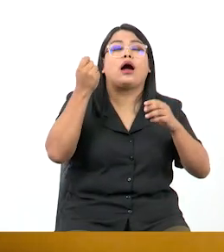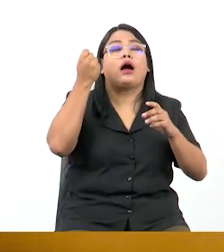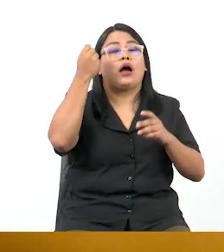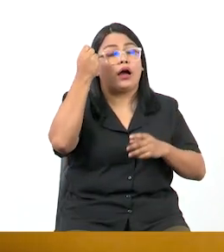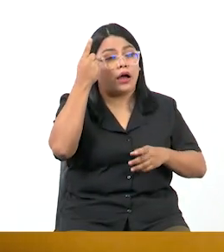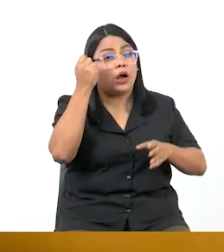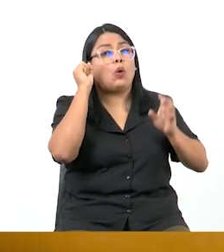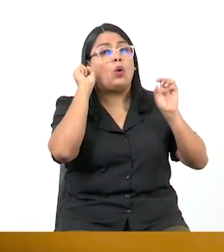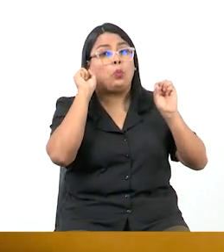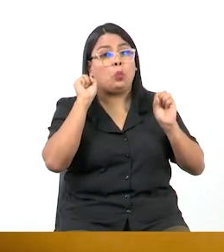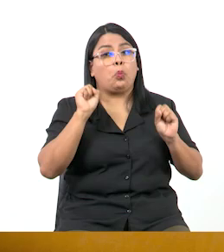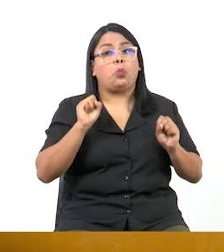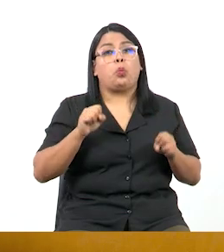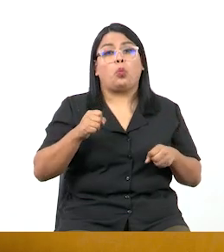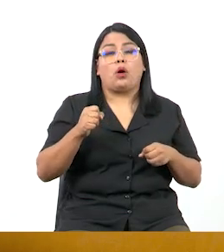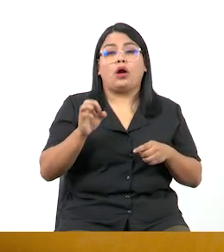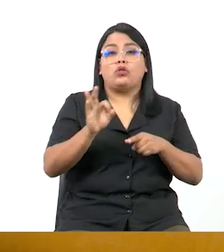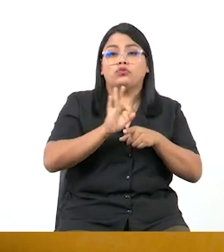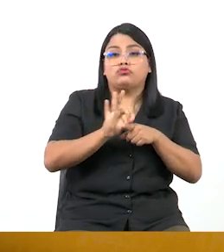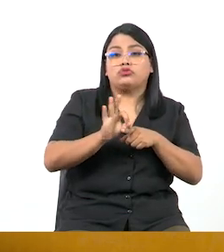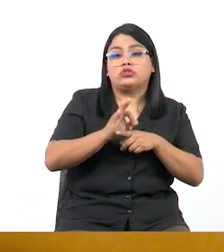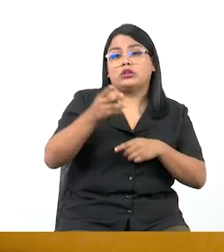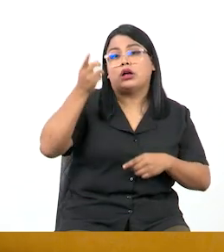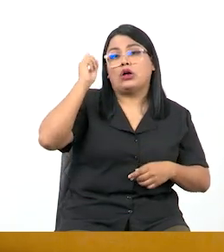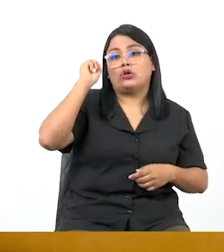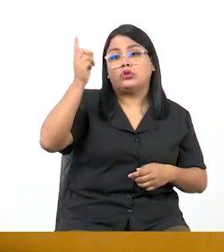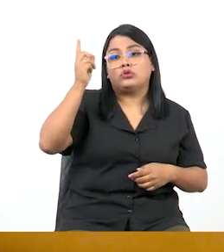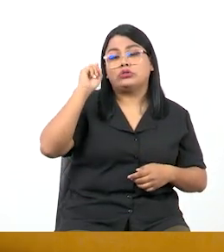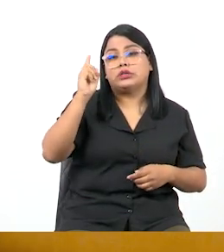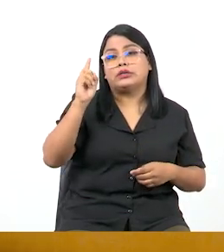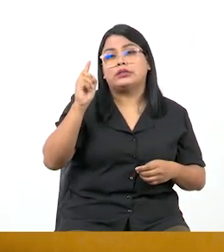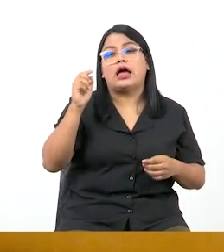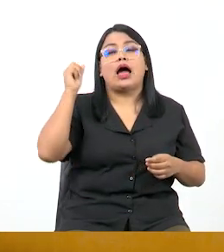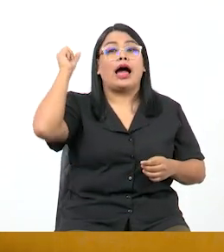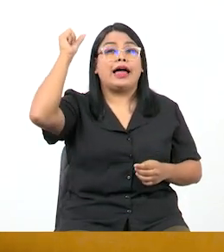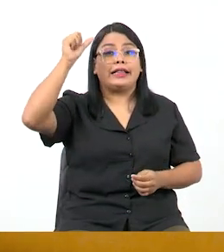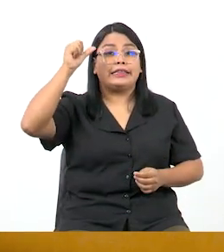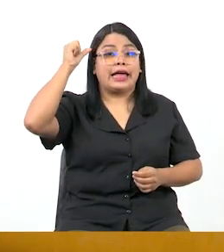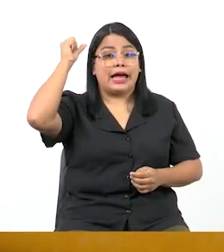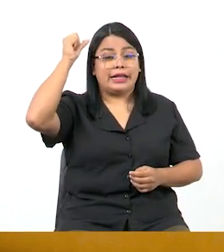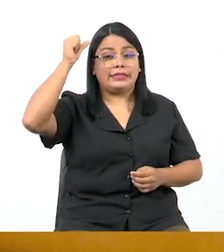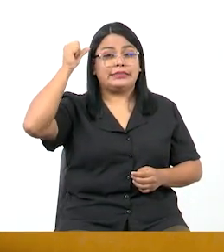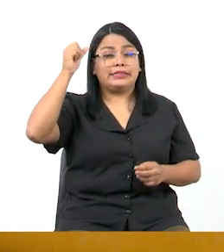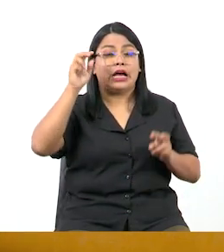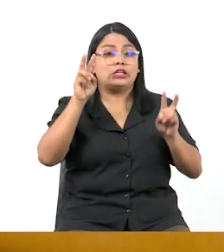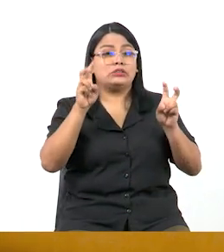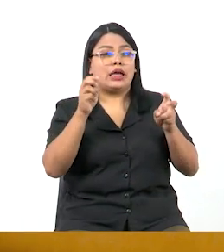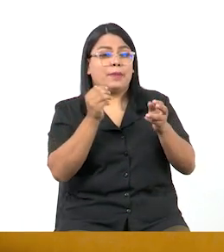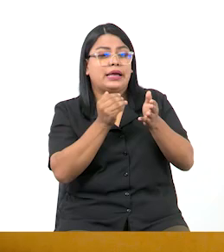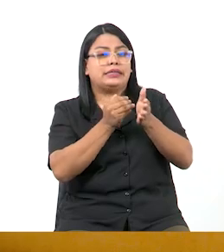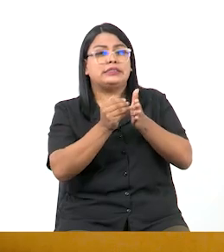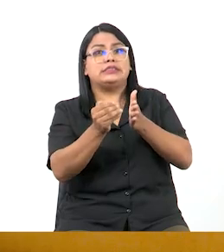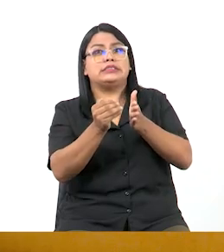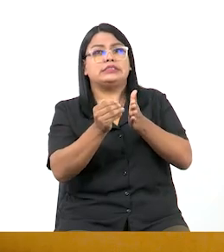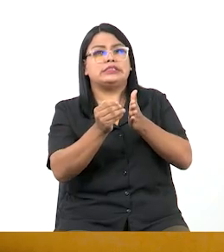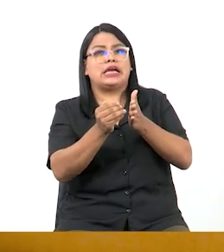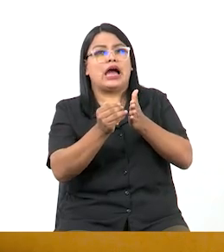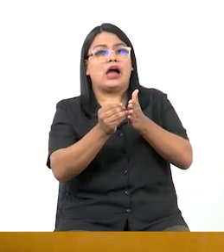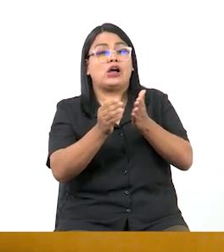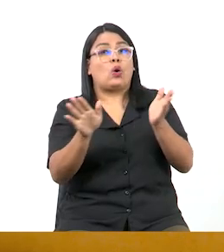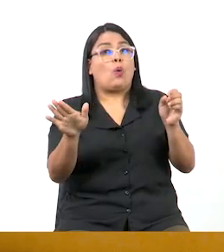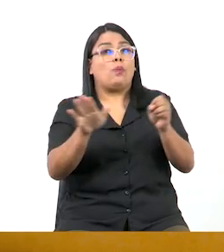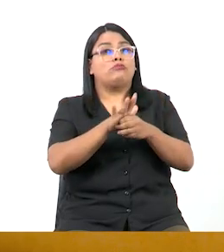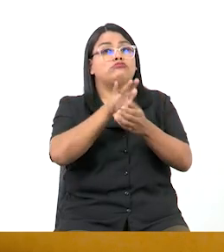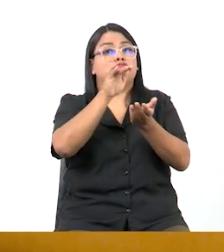imagen que está ahí presente y que le puede servir a nuestros docentes para hacer un análisis como introductorio de